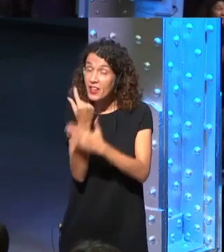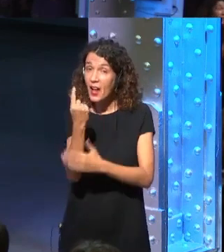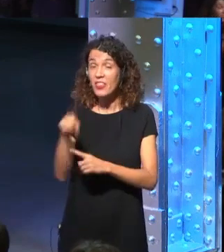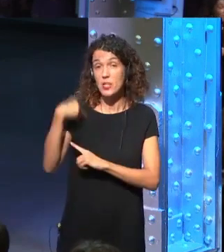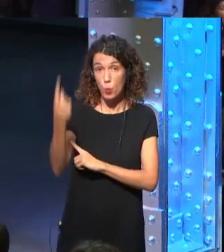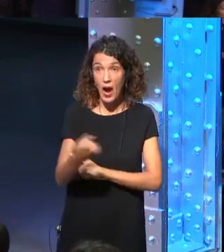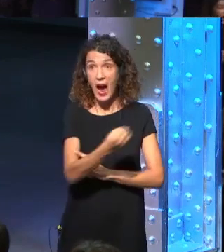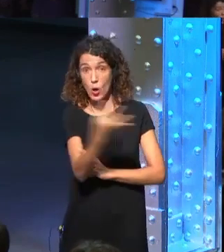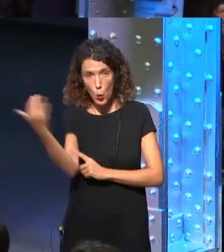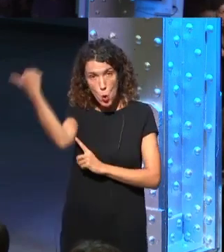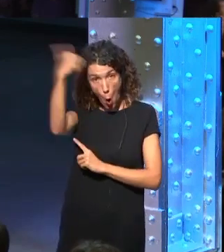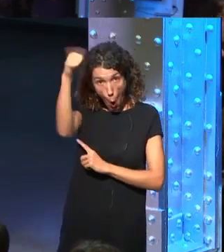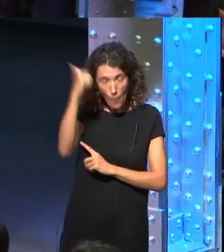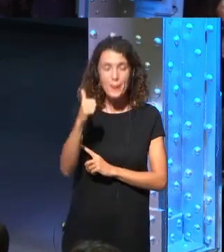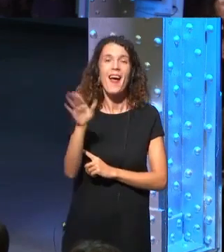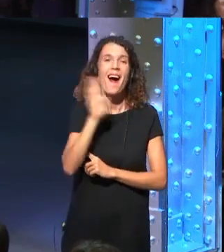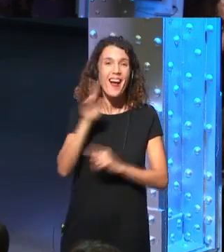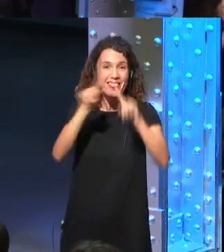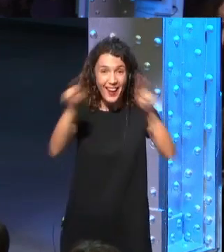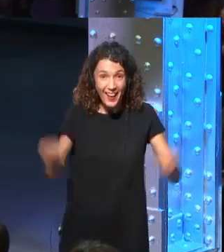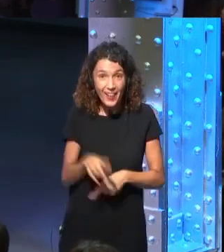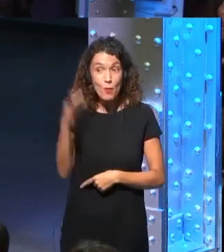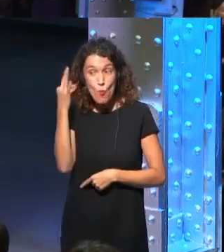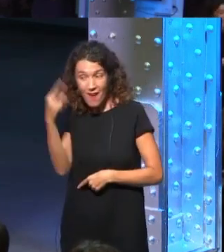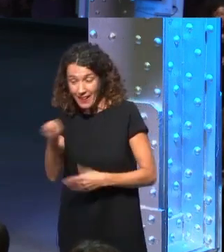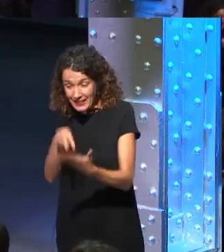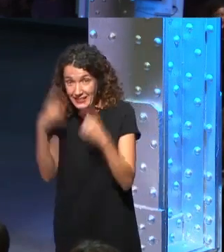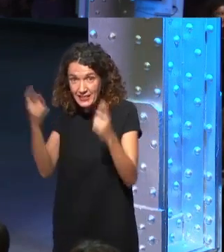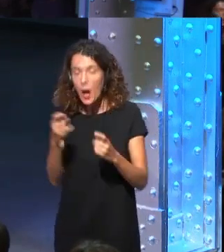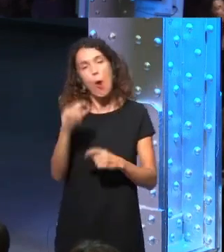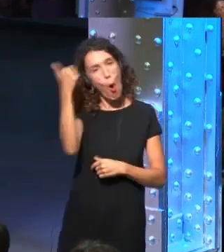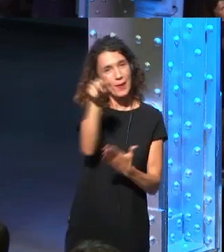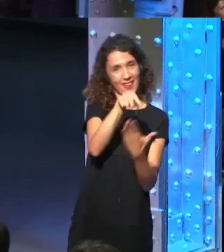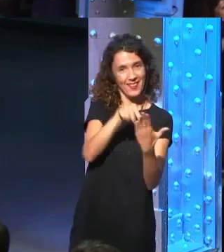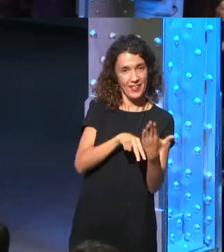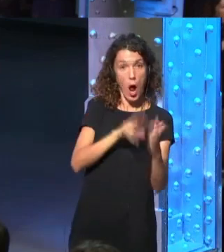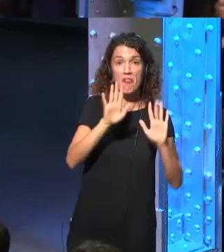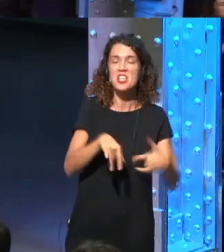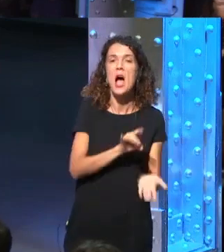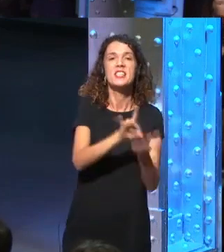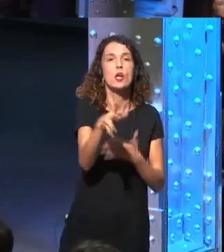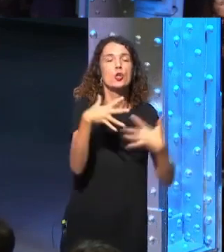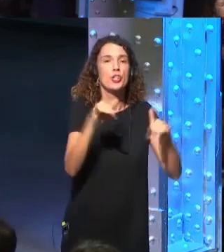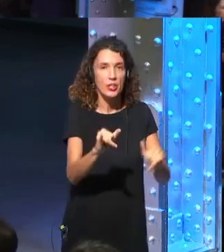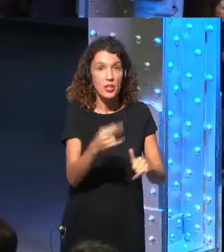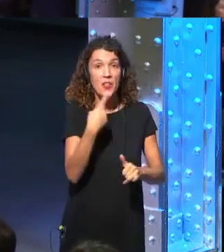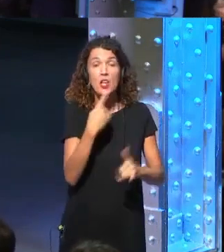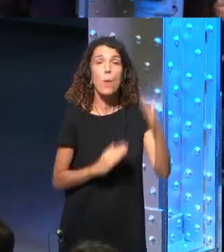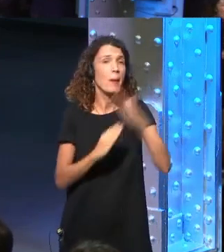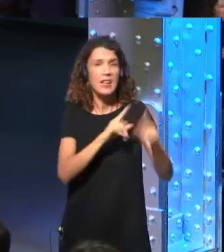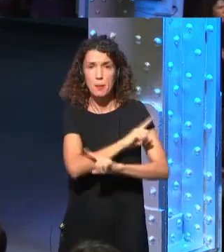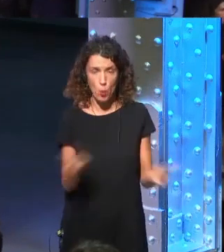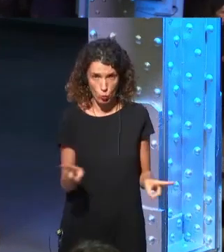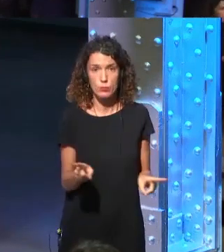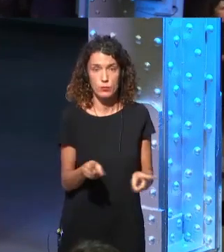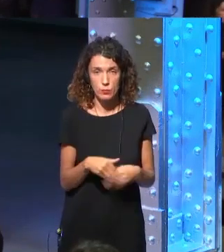siguientes días varios hombres leyeron esa carta y ni los echaron ni les dijeron que